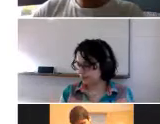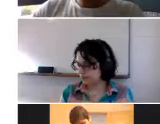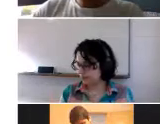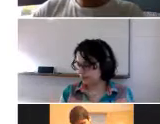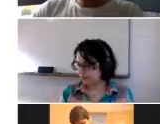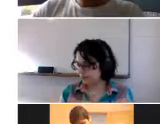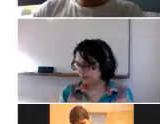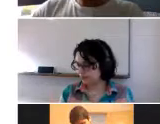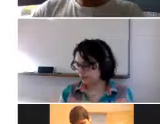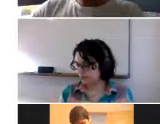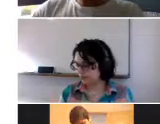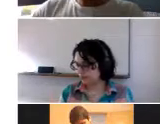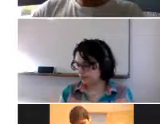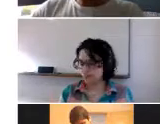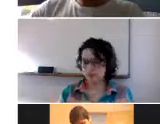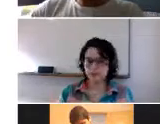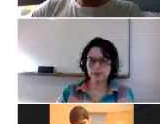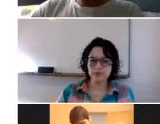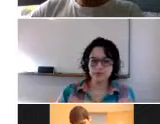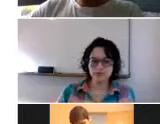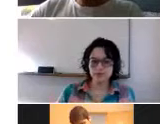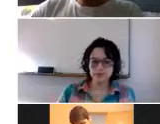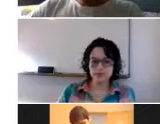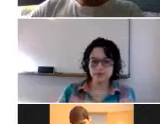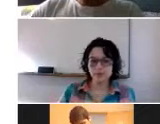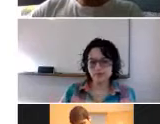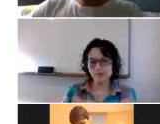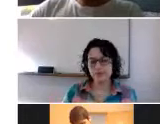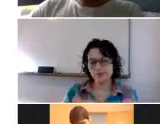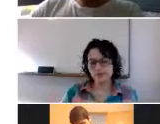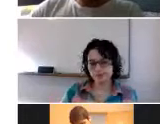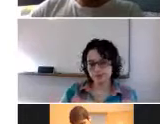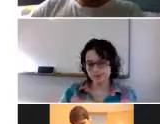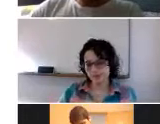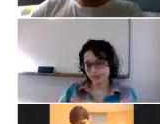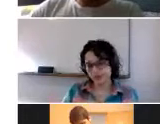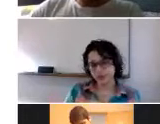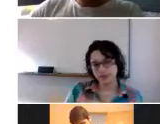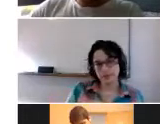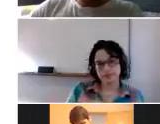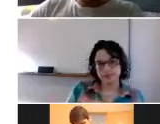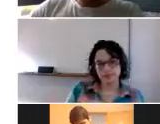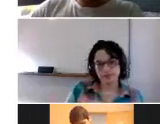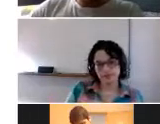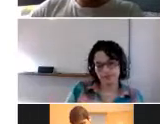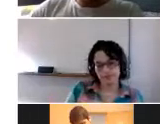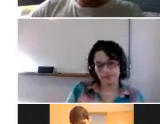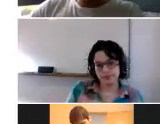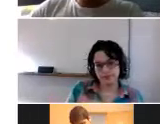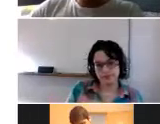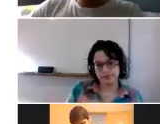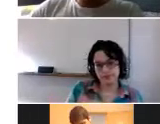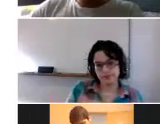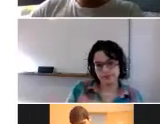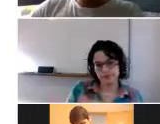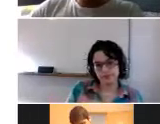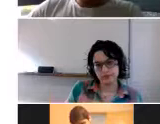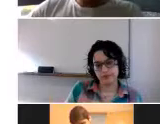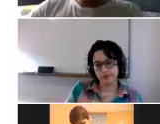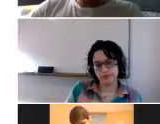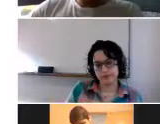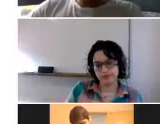No, porque con una carga se resbalaría, quizás tendrías que Exacto, abrir a ver, los voy a tratar de dibujarlo. Si ustedes aplican la